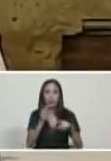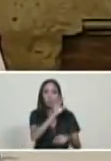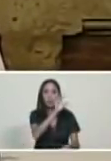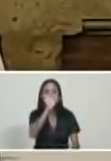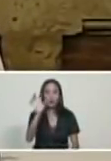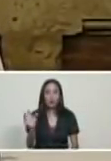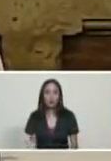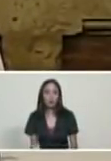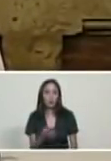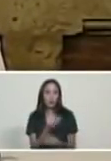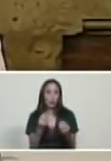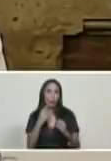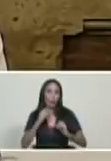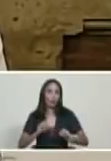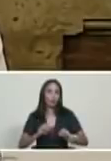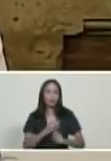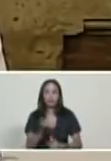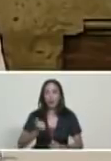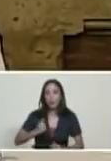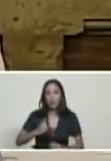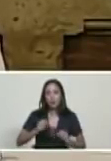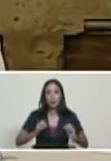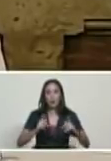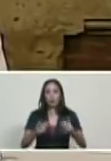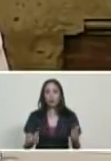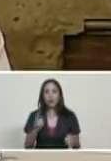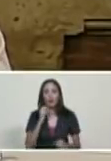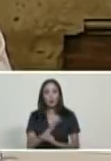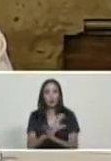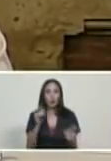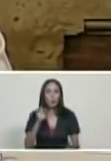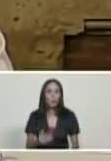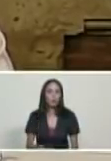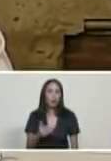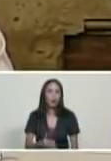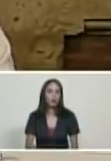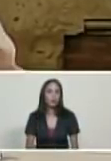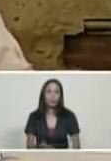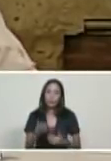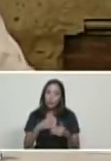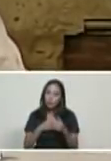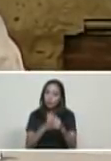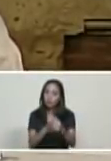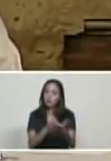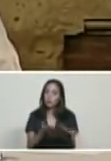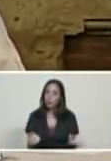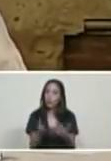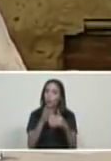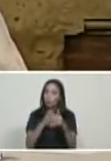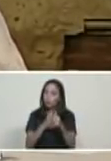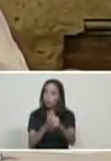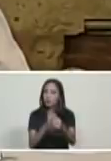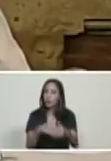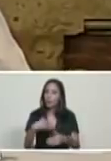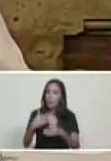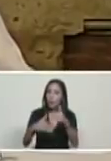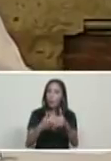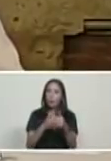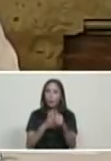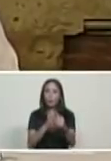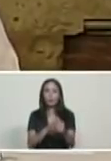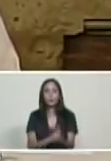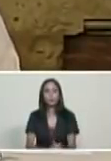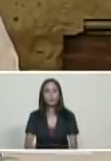oportunidades exportadoras de los países. Muy importante todo esto, que continuemos nosotros avanzando, avanzando